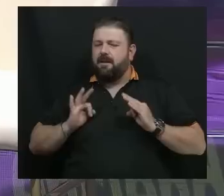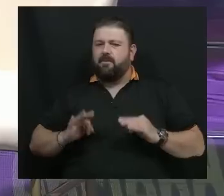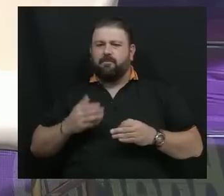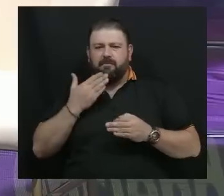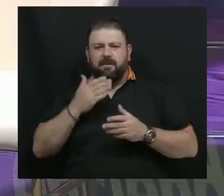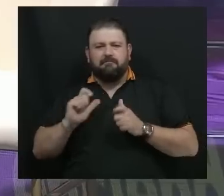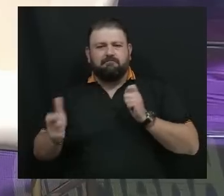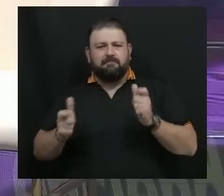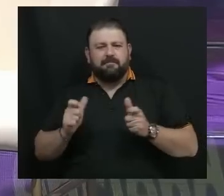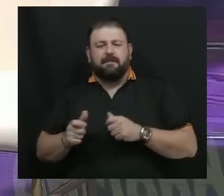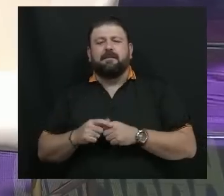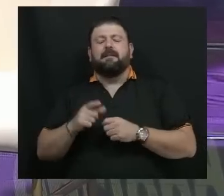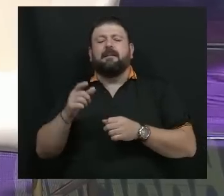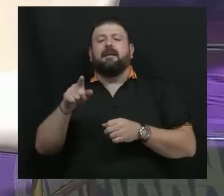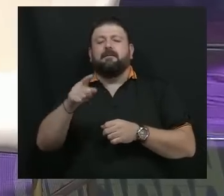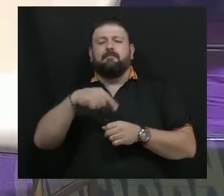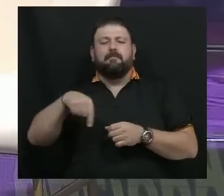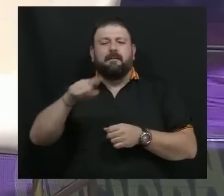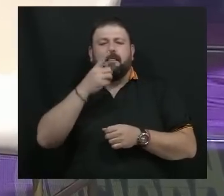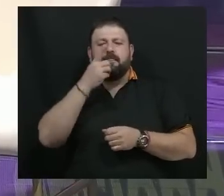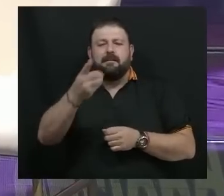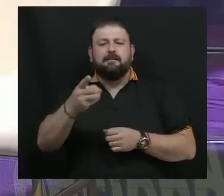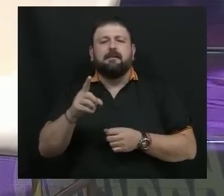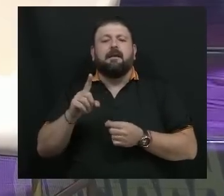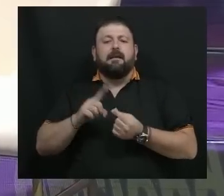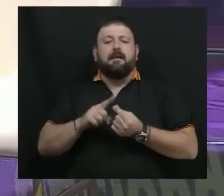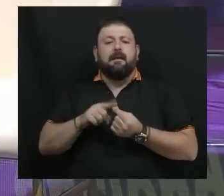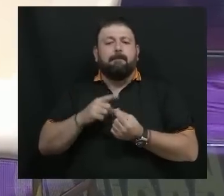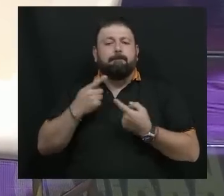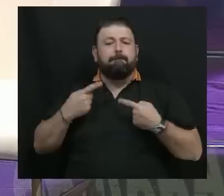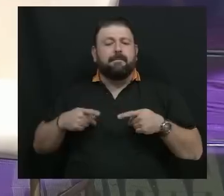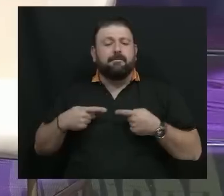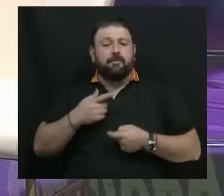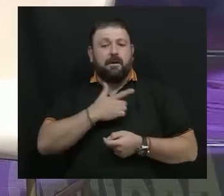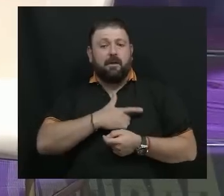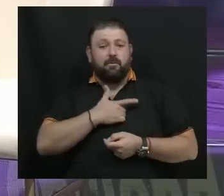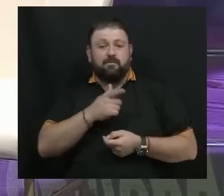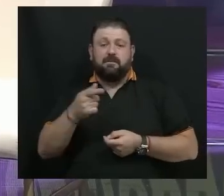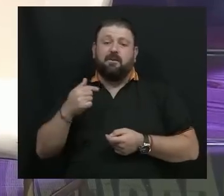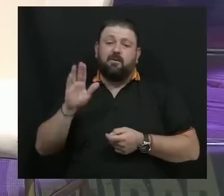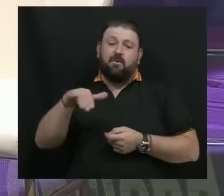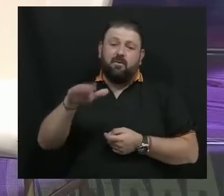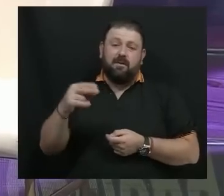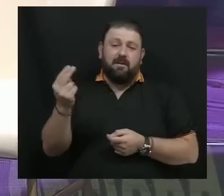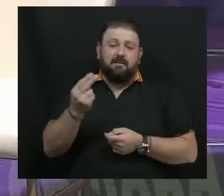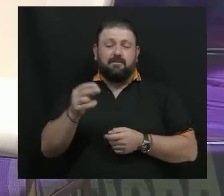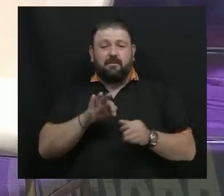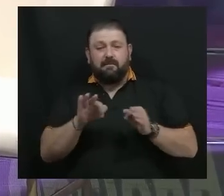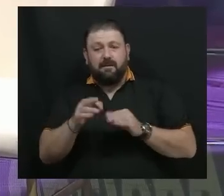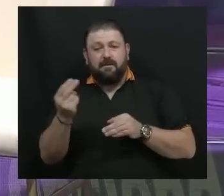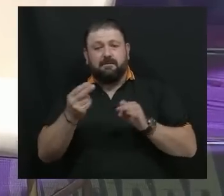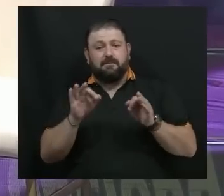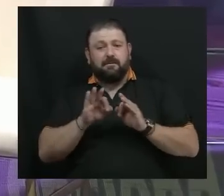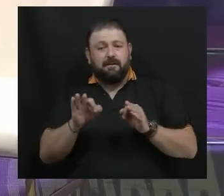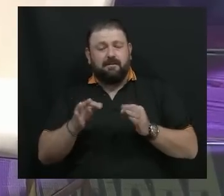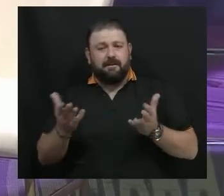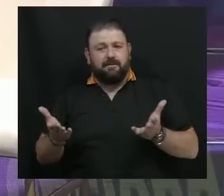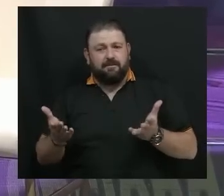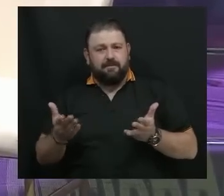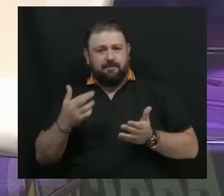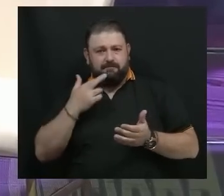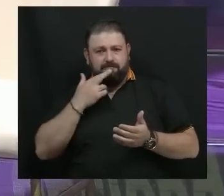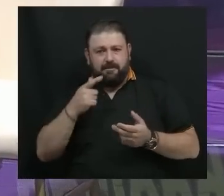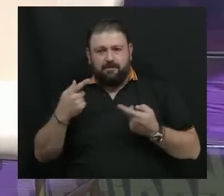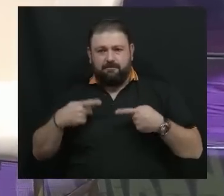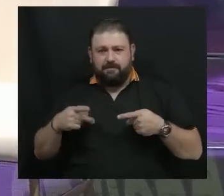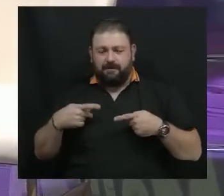tener que pedirle trabajo a alguien? Alce su mano. Bueno, esto te lo da esa propuesta también. Y con esas 2 preguntas, bueno,